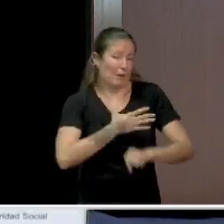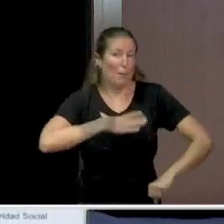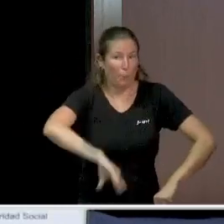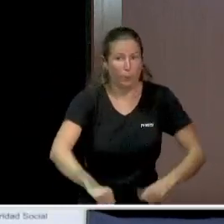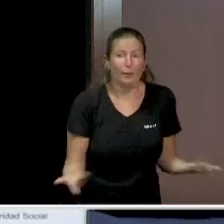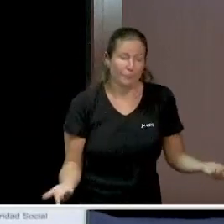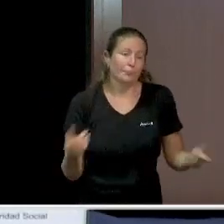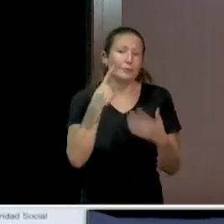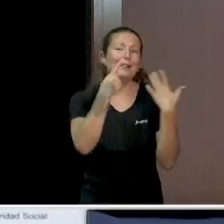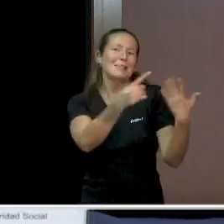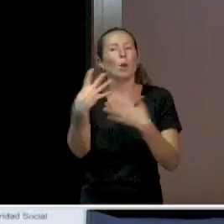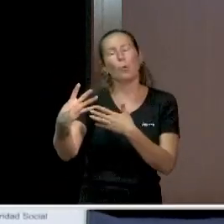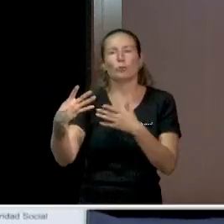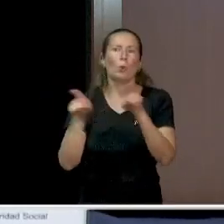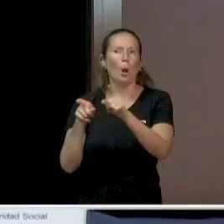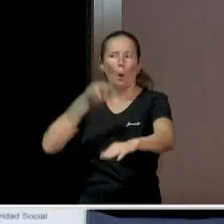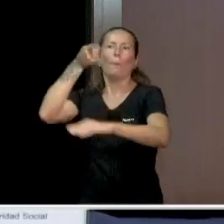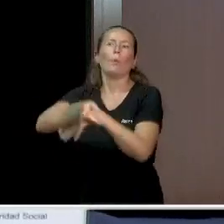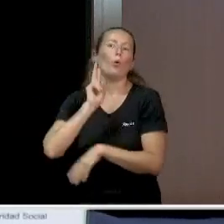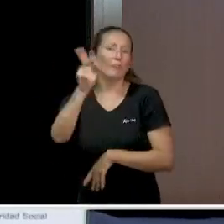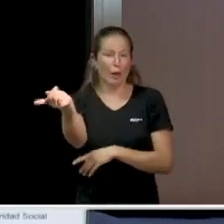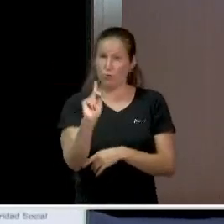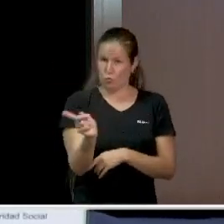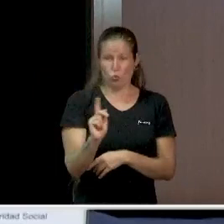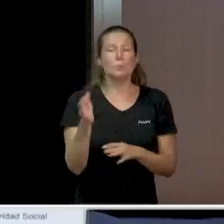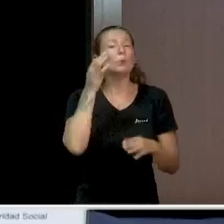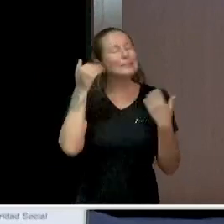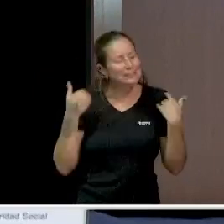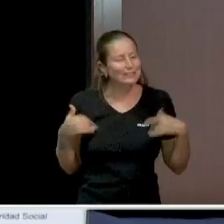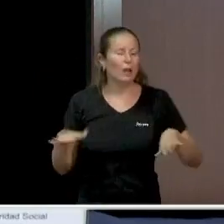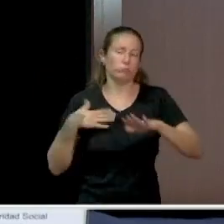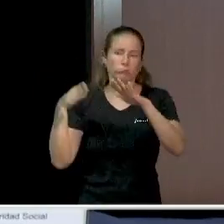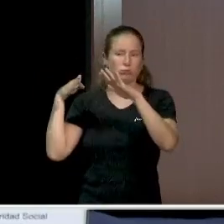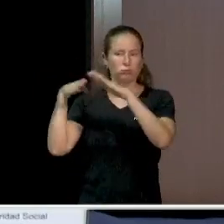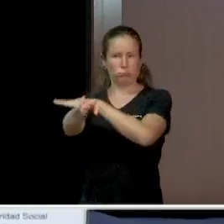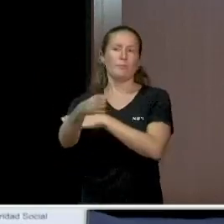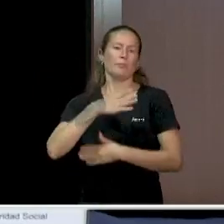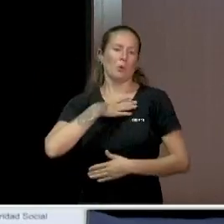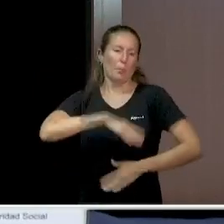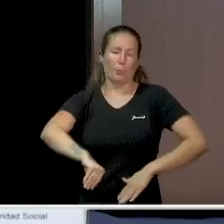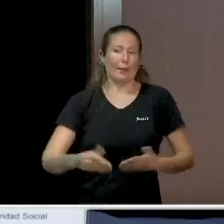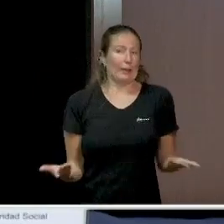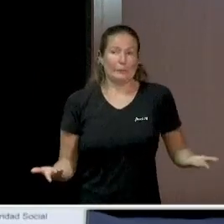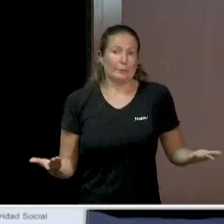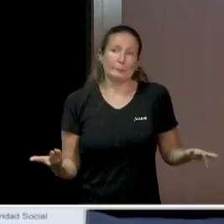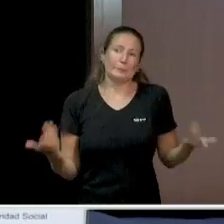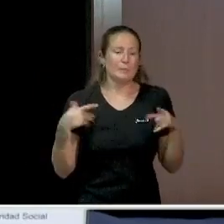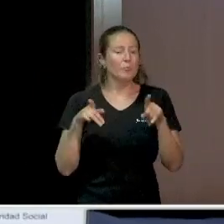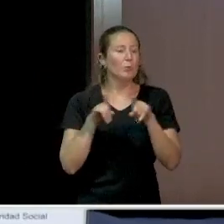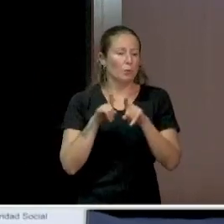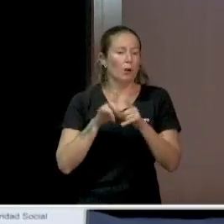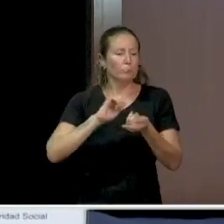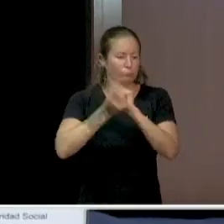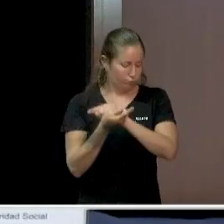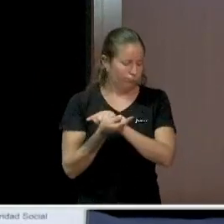que no es que se jubile uno obligatoriamente, ni mucho menos, pero ya tiene acceso a pasar a la condición de